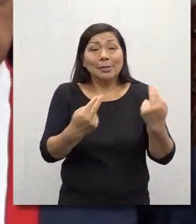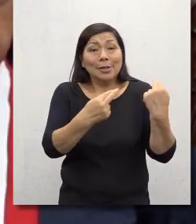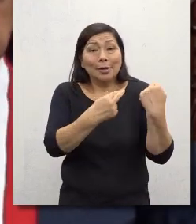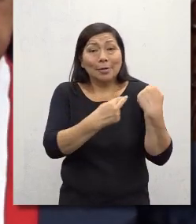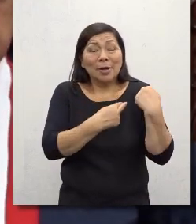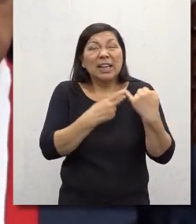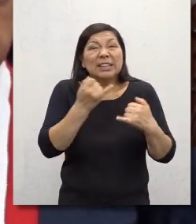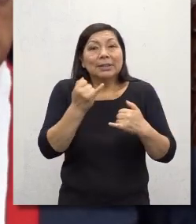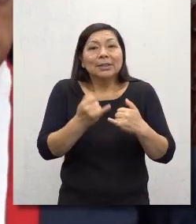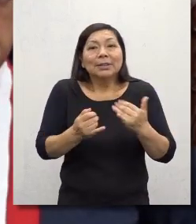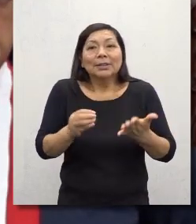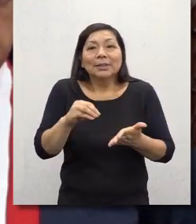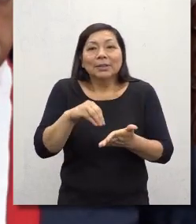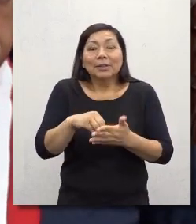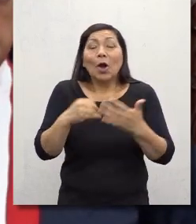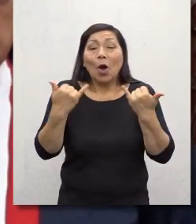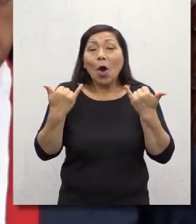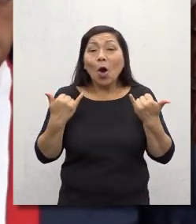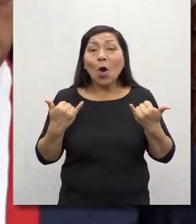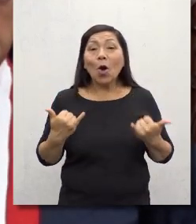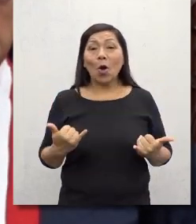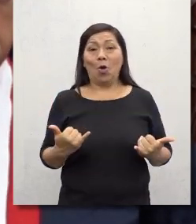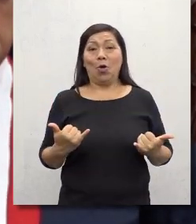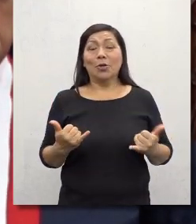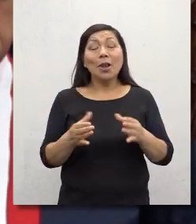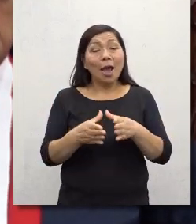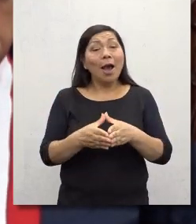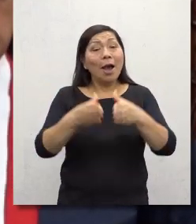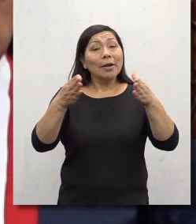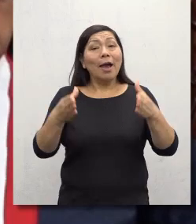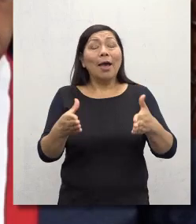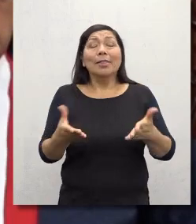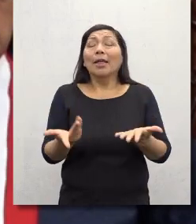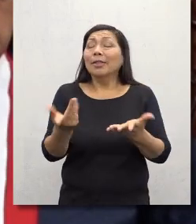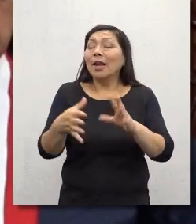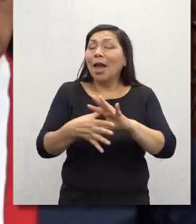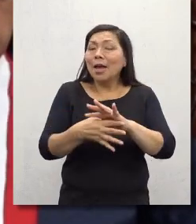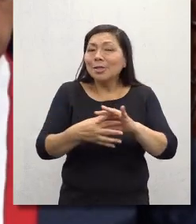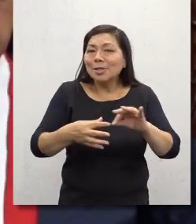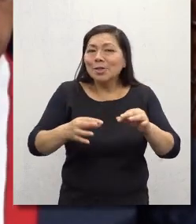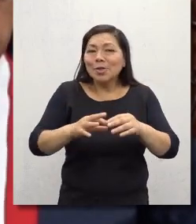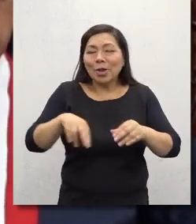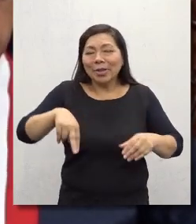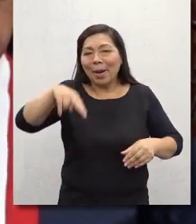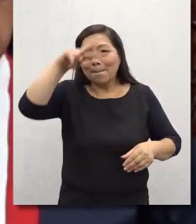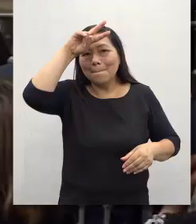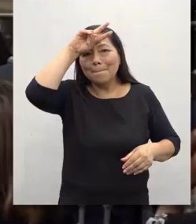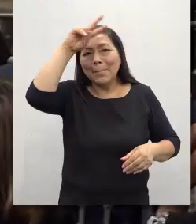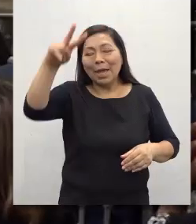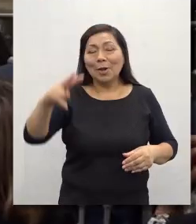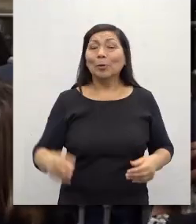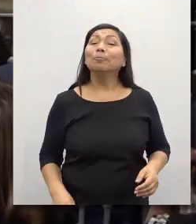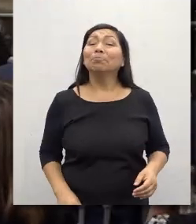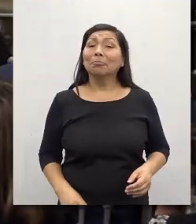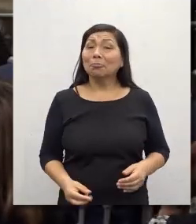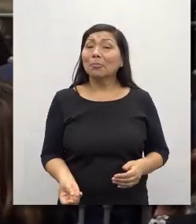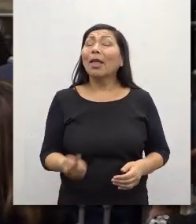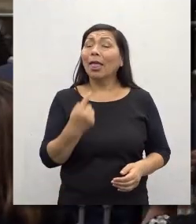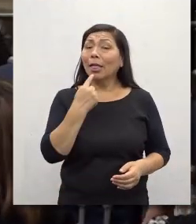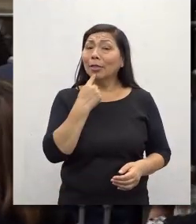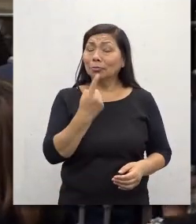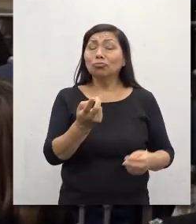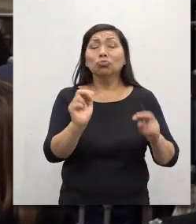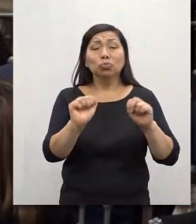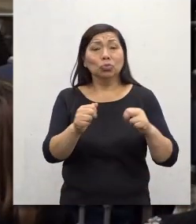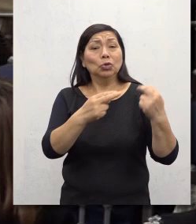obligación termina constituyéndose hoy en una de las grandes deudas históricas con nuestro país. Además, asumió